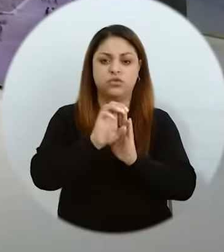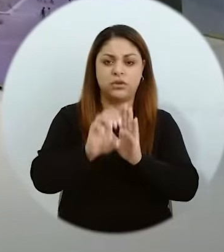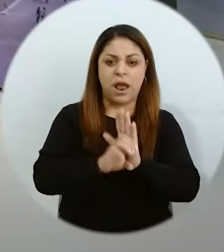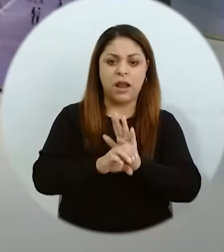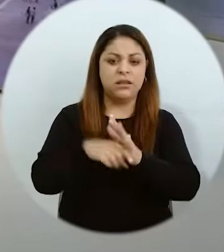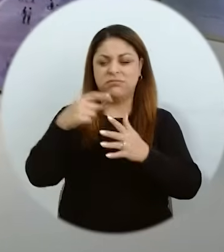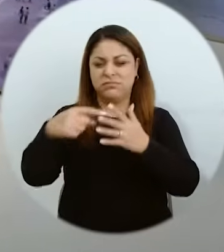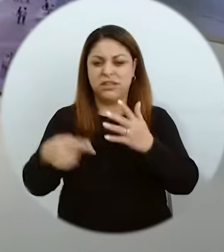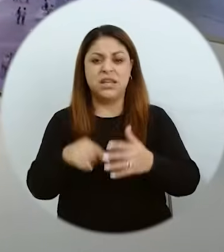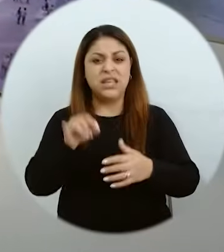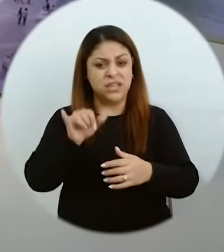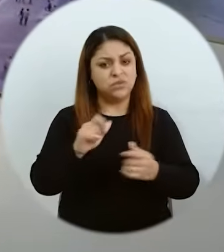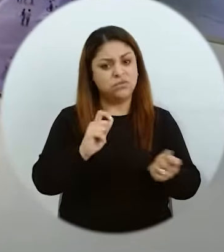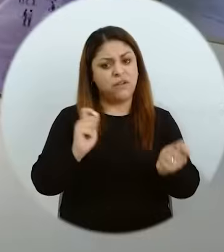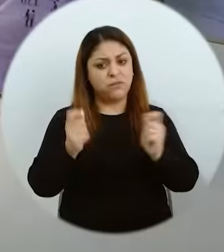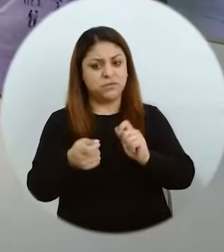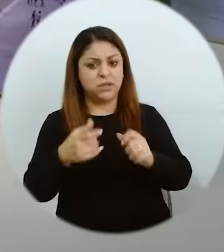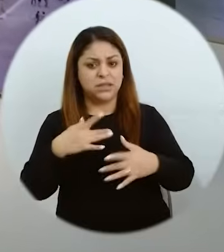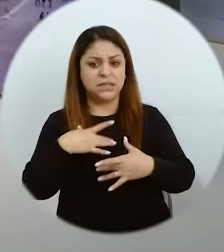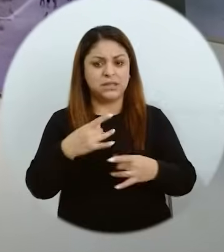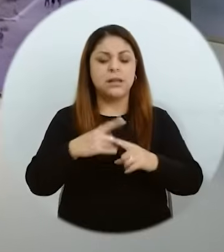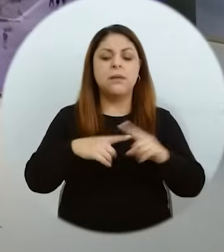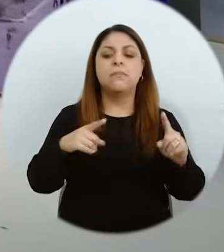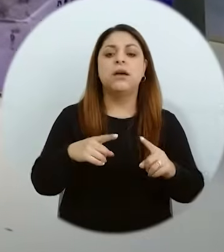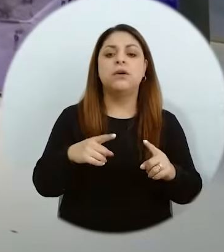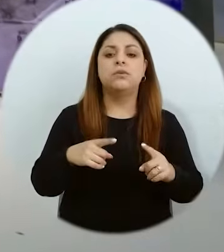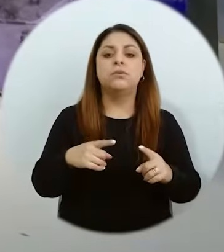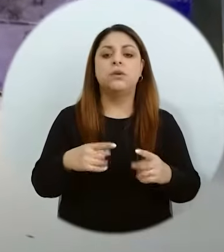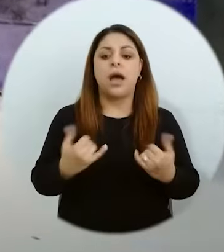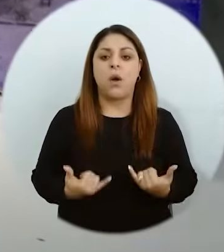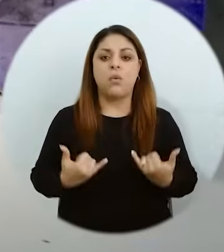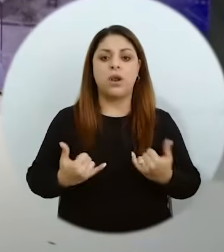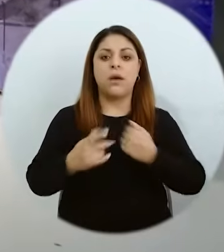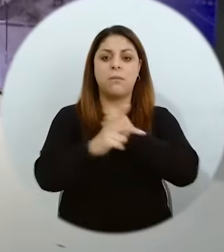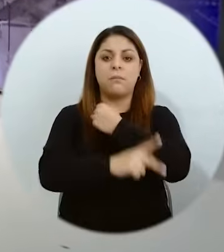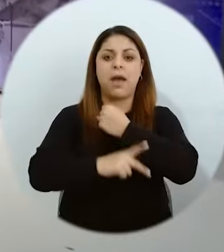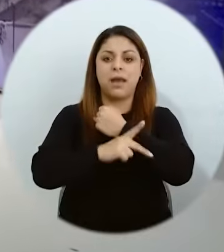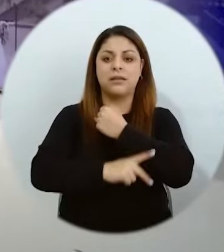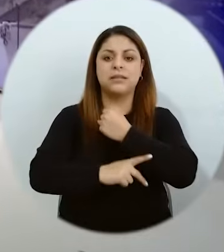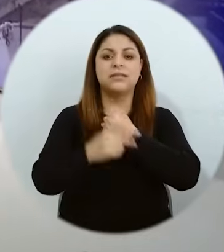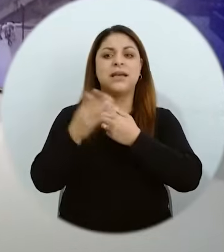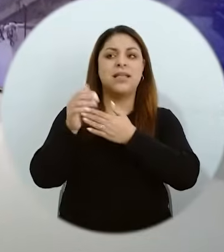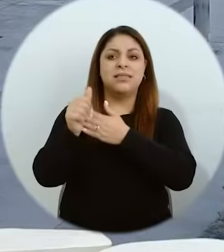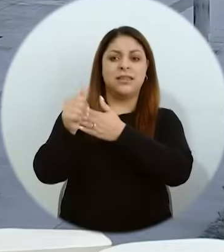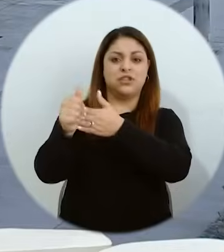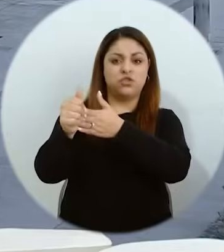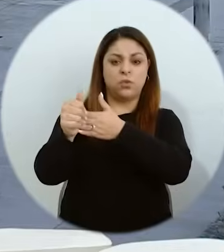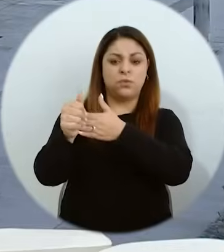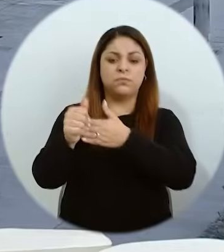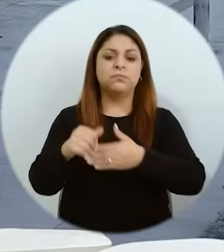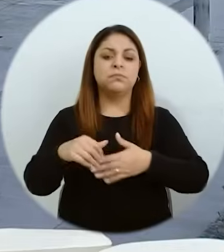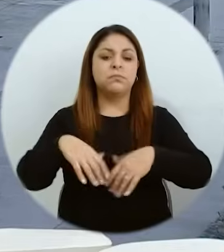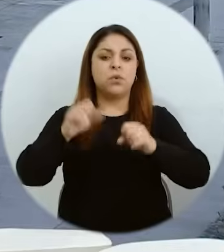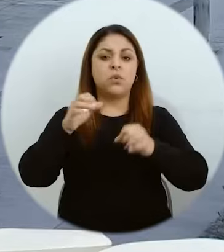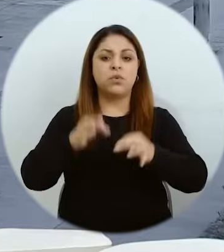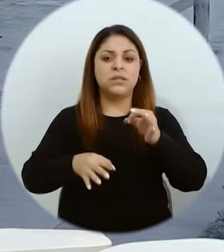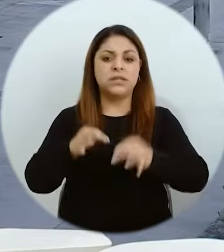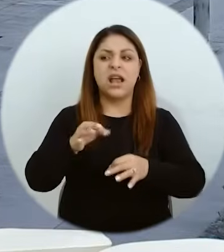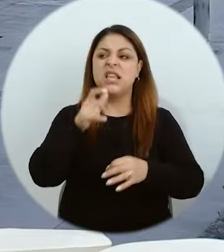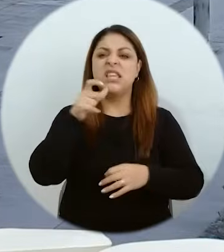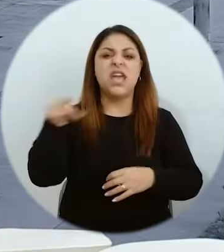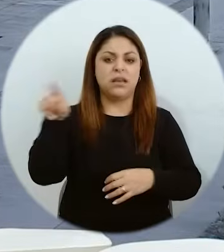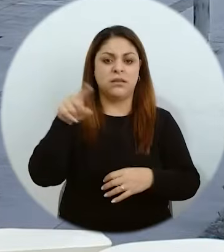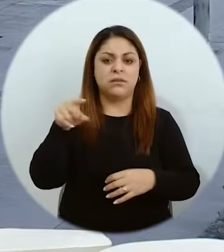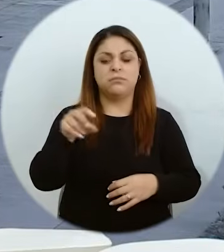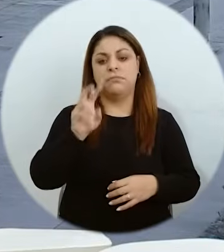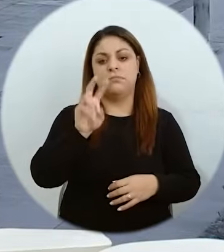después, y creó una transformación interesante. Estamos en un país donde la dirección del Poder Judicial